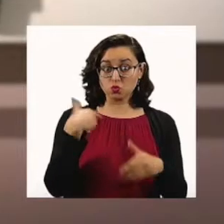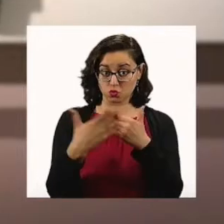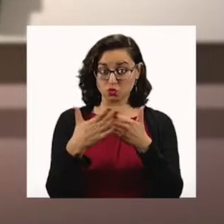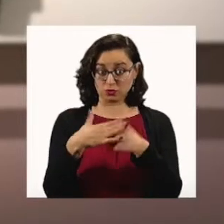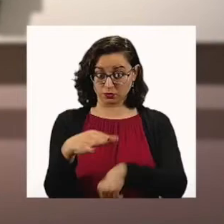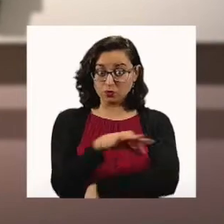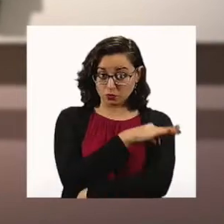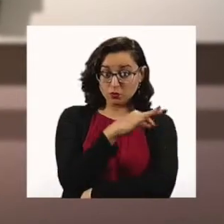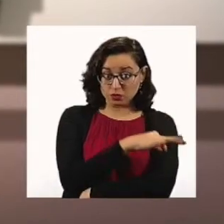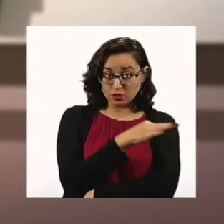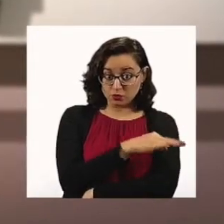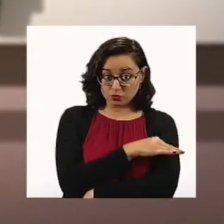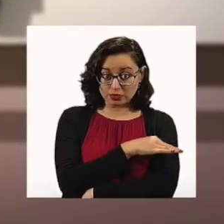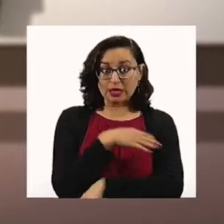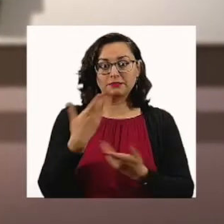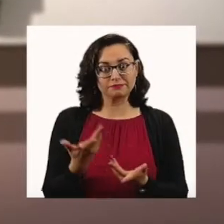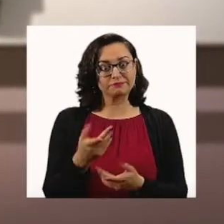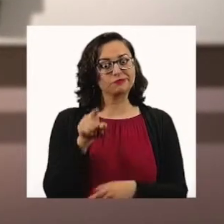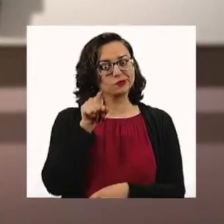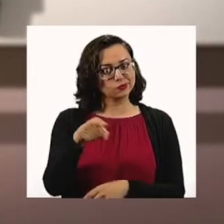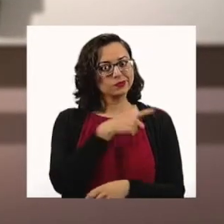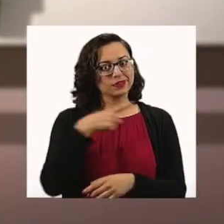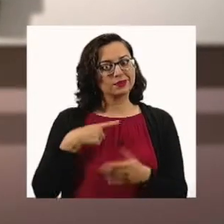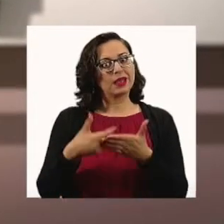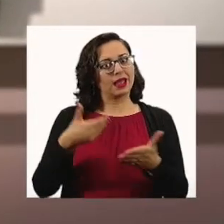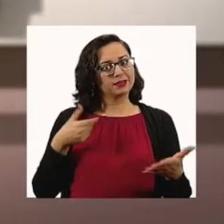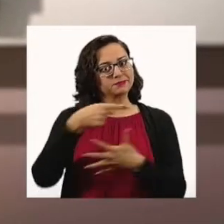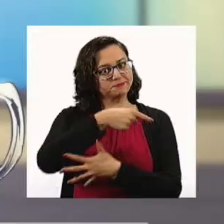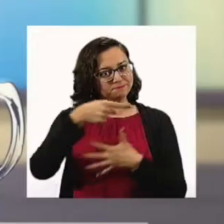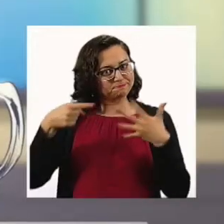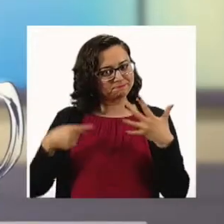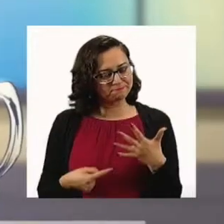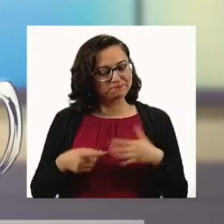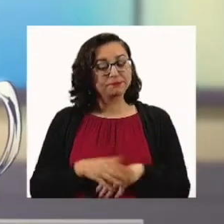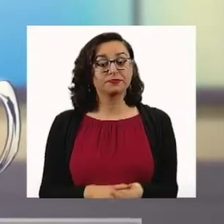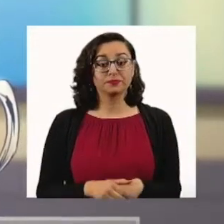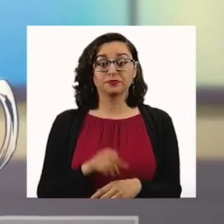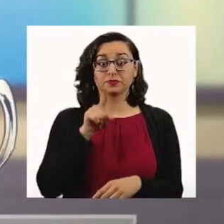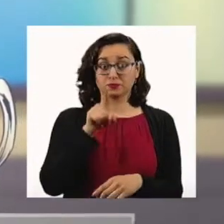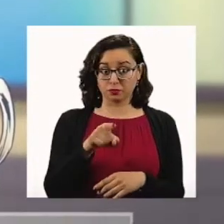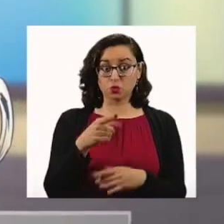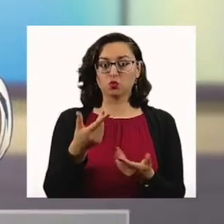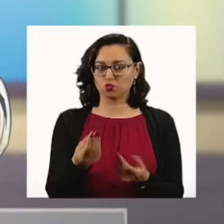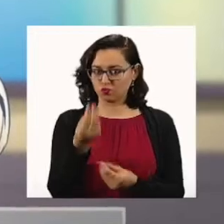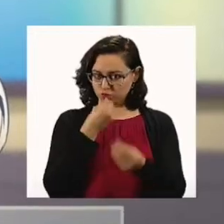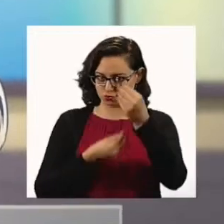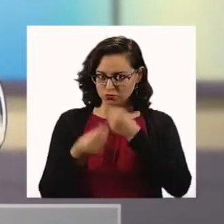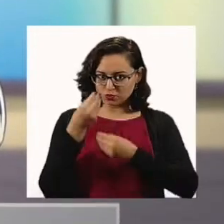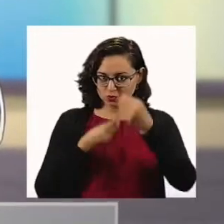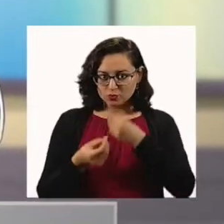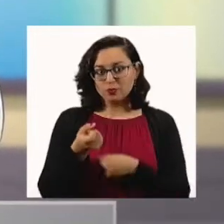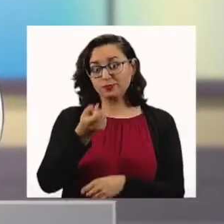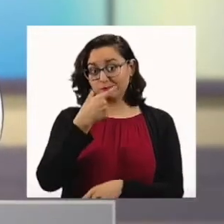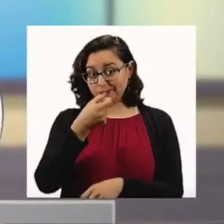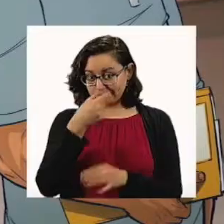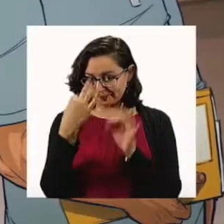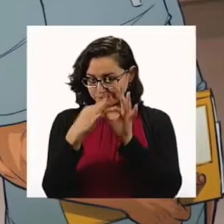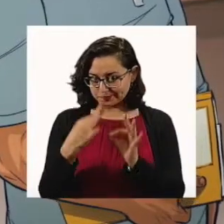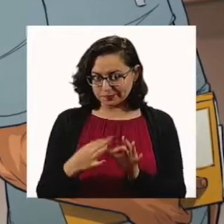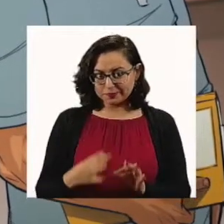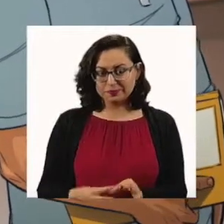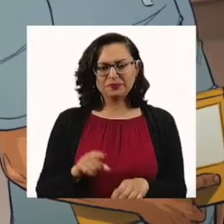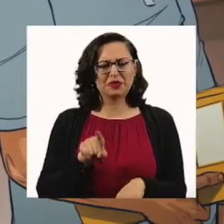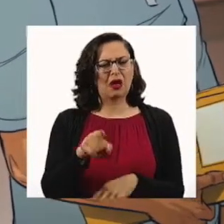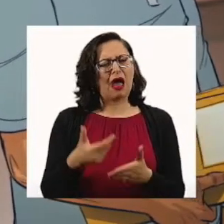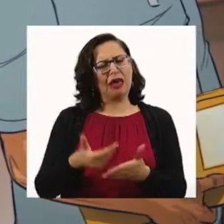La vacuna contra la COVID-19, toma en cuenta estas recomendaciones. Antes de ir al centro de vacunación, desayuna y toma tus medicamentos.